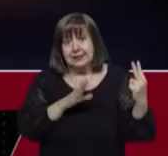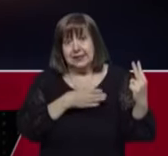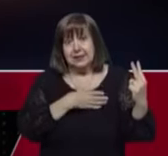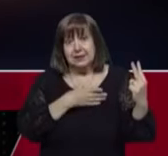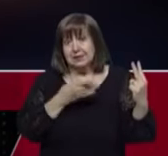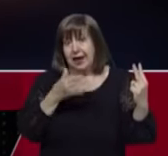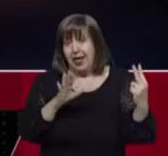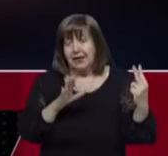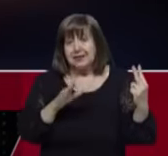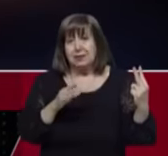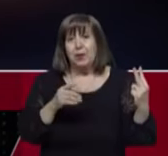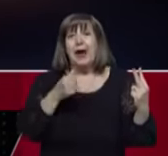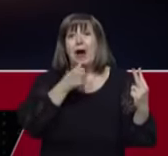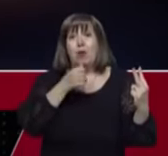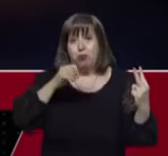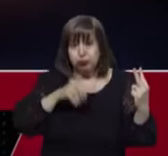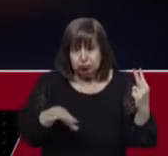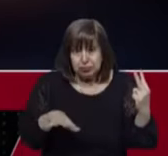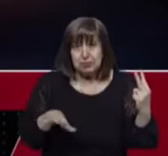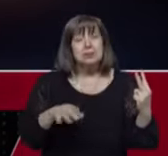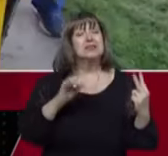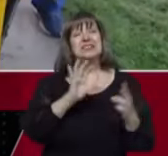buscamos la situación más adecuada para ella.